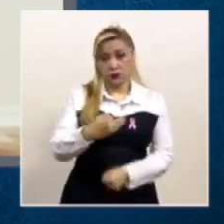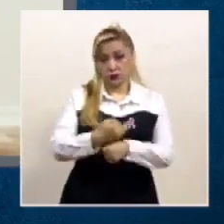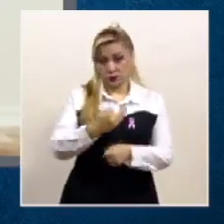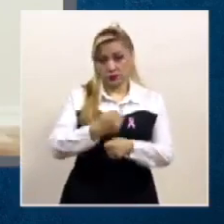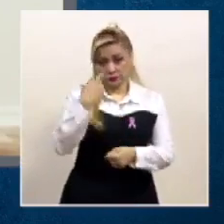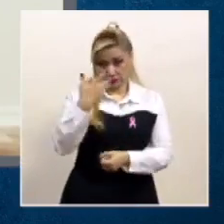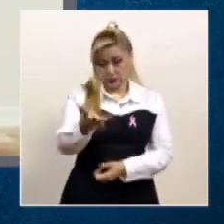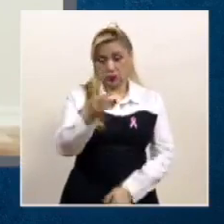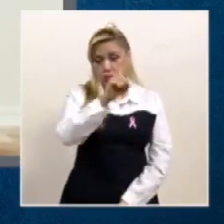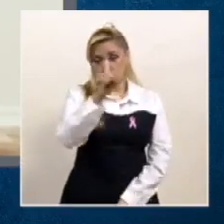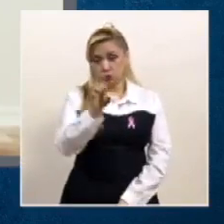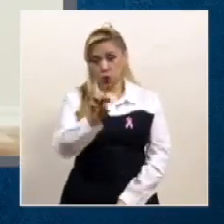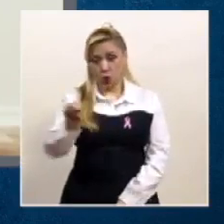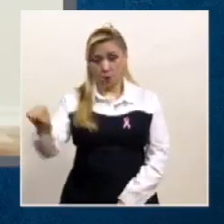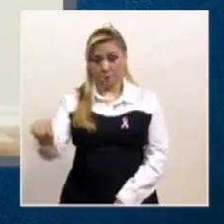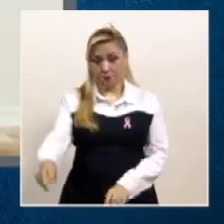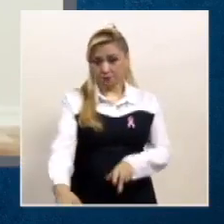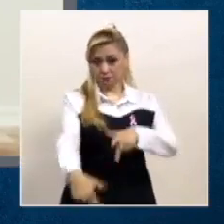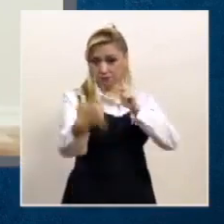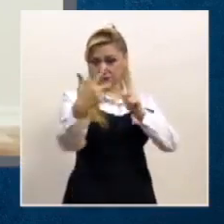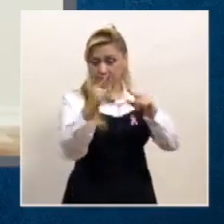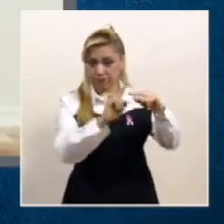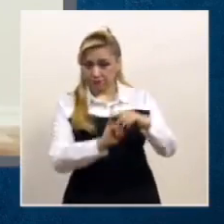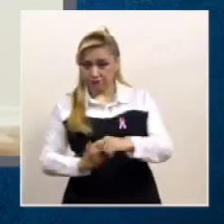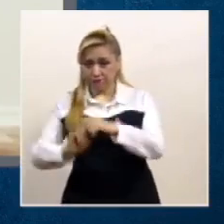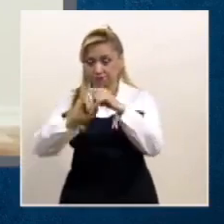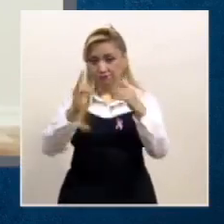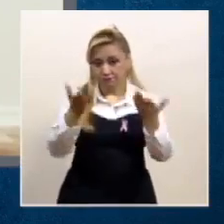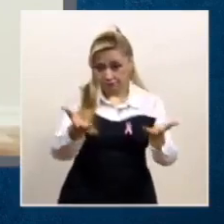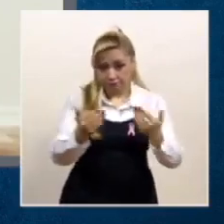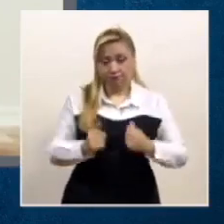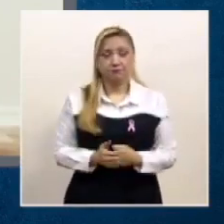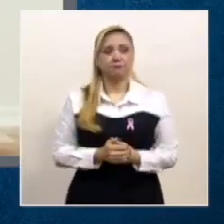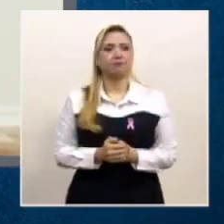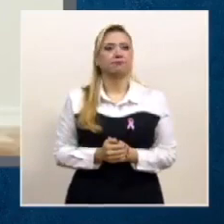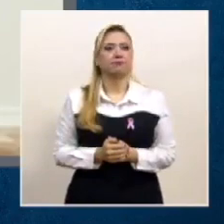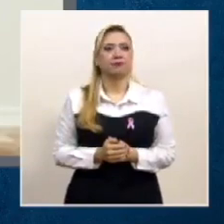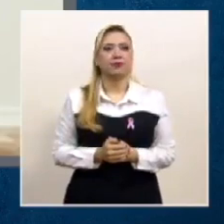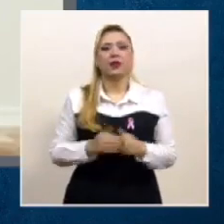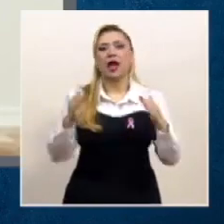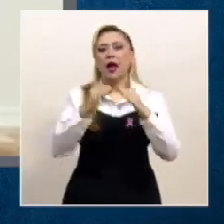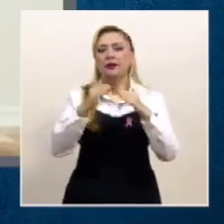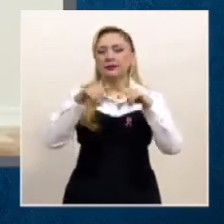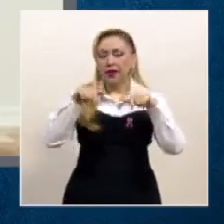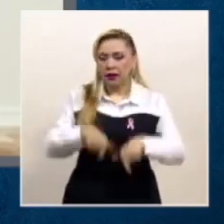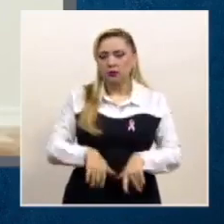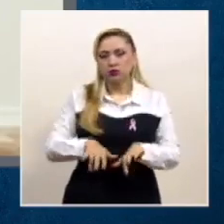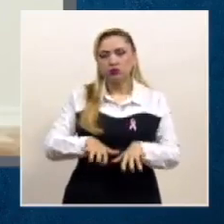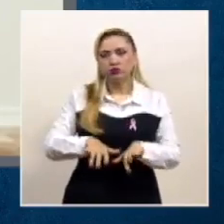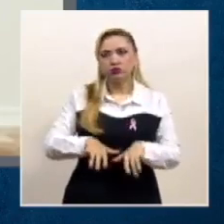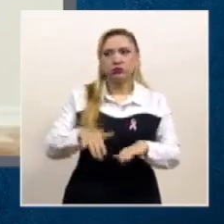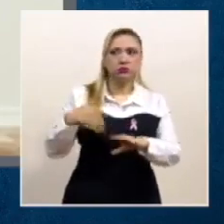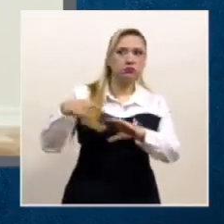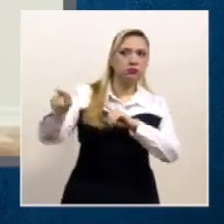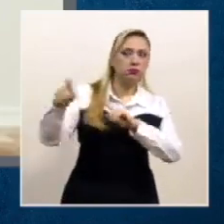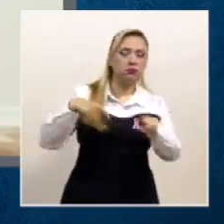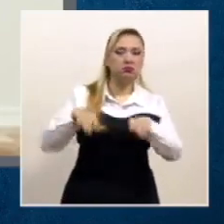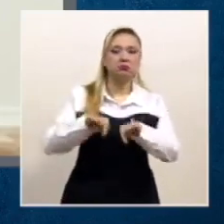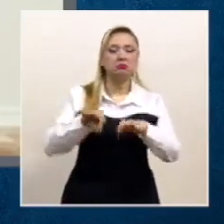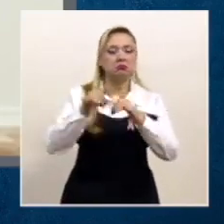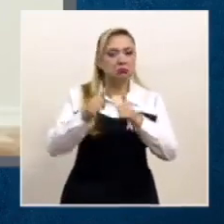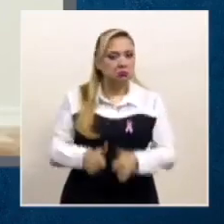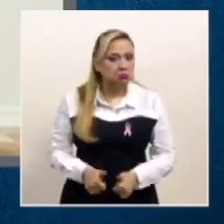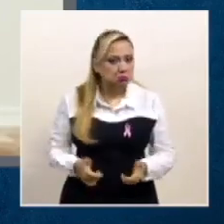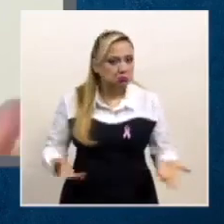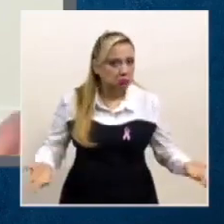sea a través de medios electrónicos, pues va a ser accesible, el teletrabajo también lo es, etcétera, ¿no? Nos permite